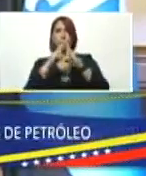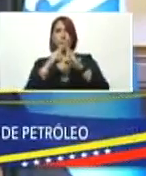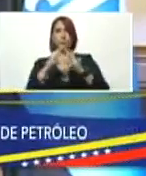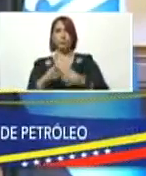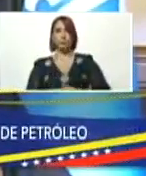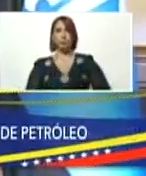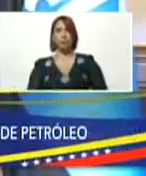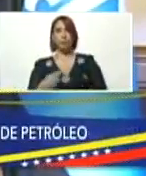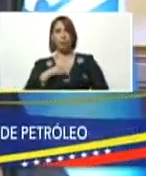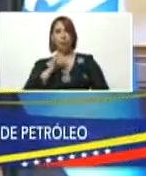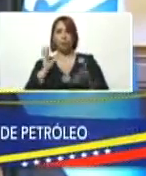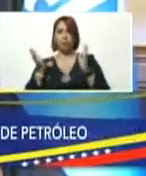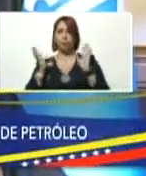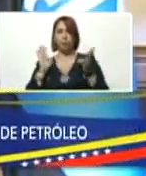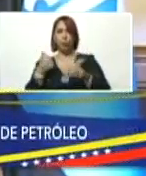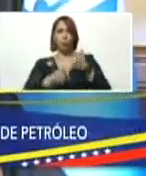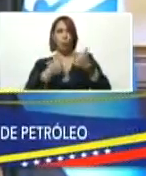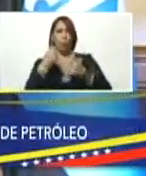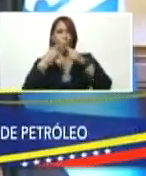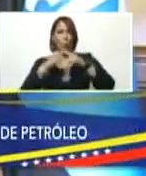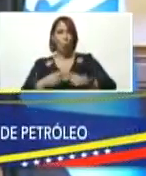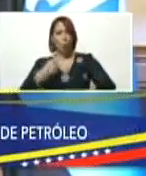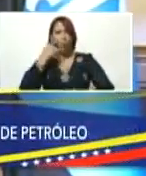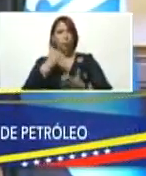Hemos conversado los pronósticos.